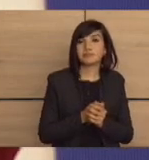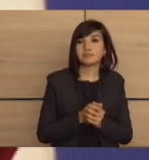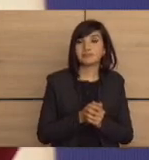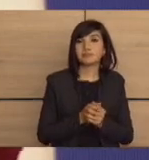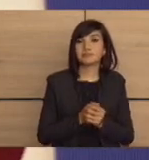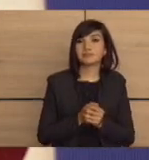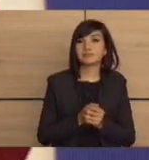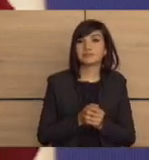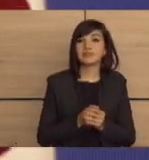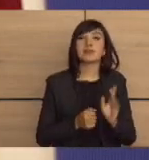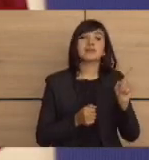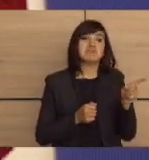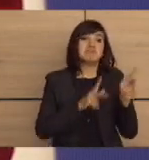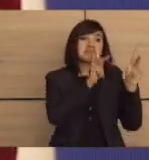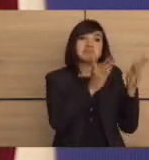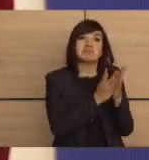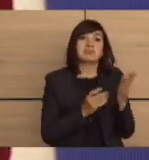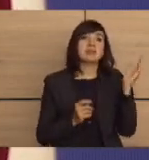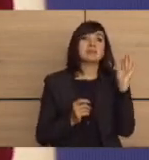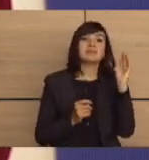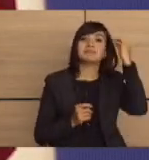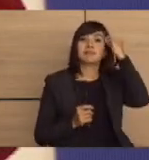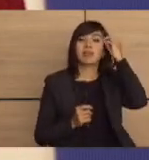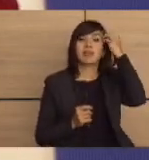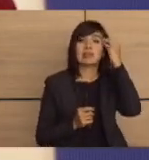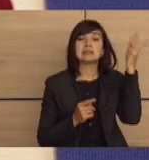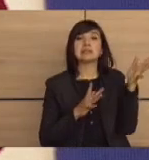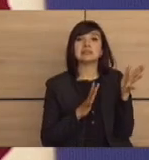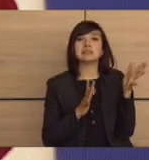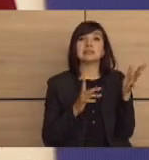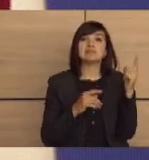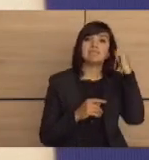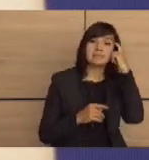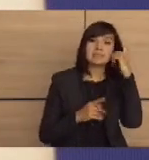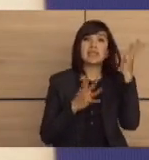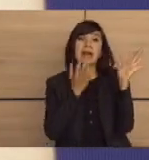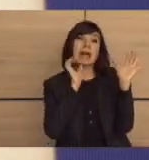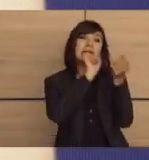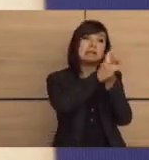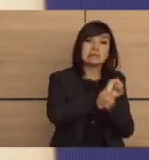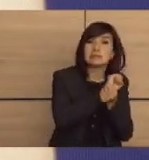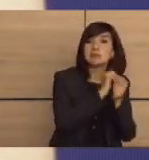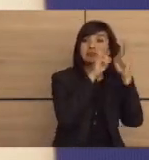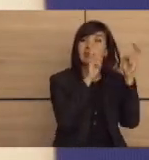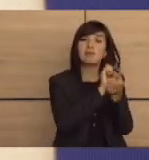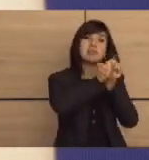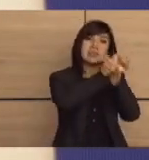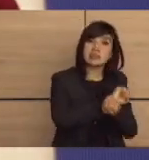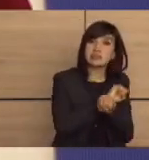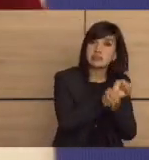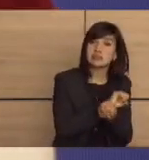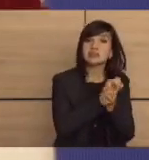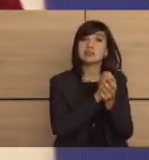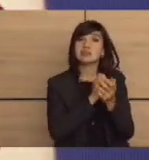el trauma se nos vuelve, la historia del trauma ha sido tratada en el mundo pensando en la esclavitud, en la aniquilación